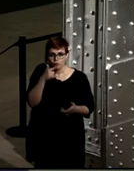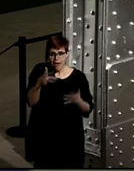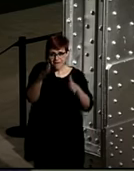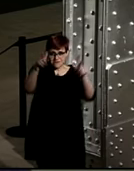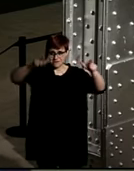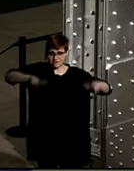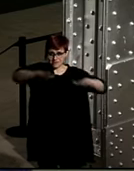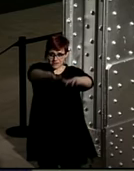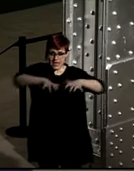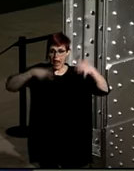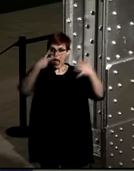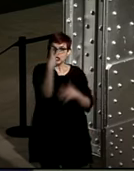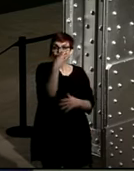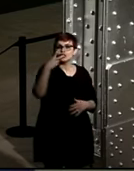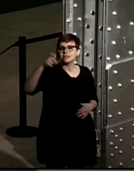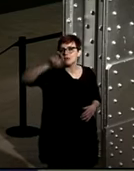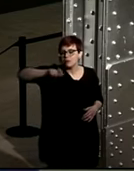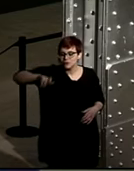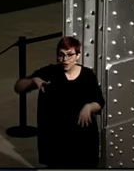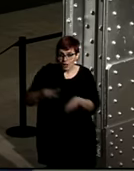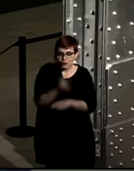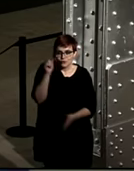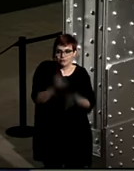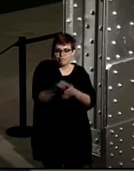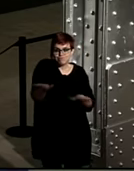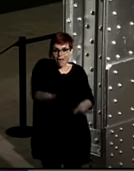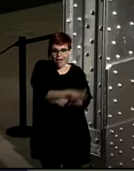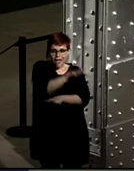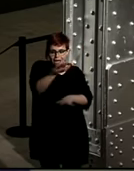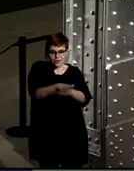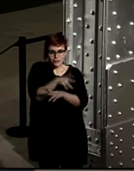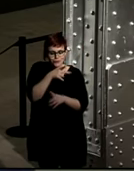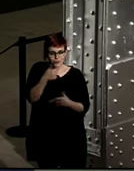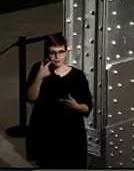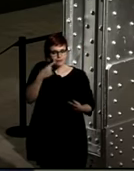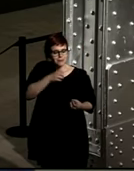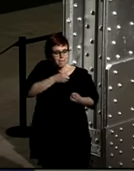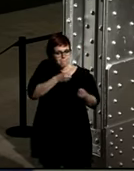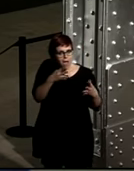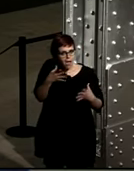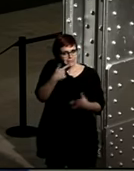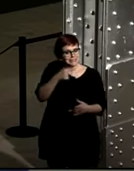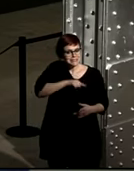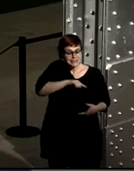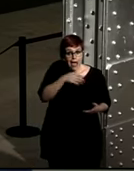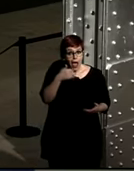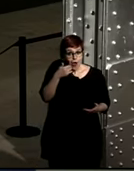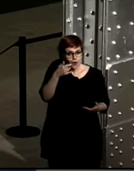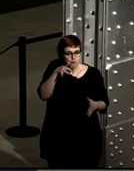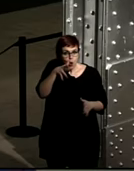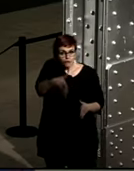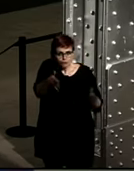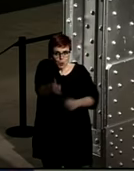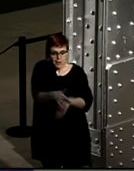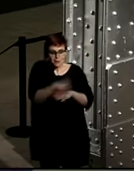a 300, 40 personas reírse de tu película, es algo que tiene una magia que no sabes muy bien por qué ocurre. Yo un